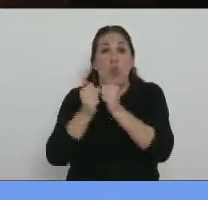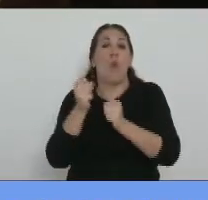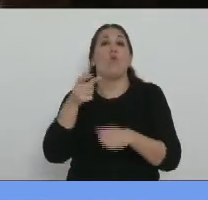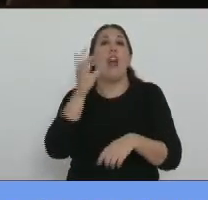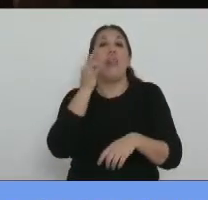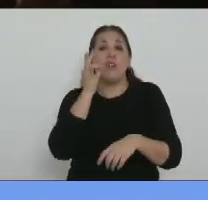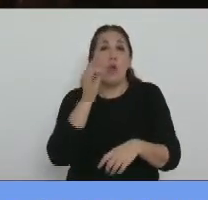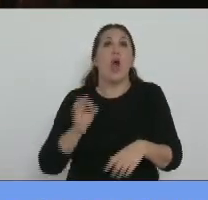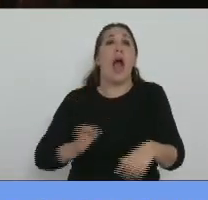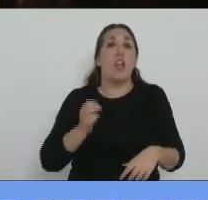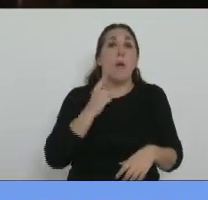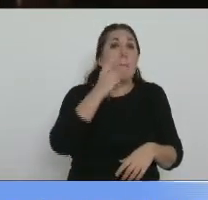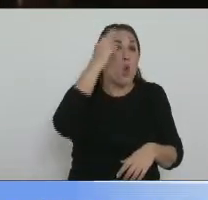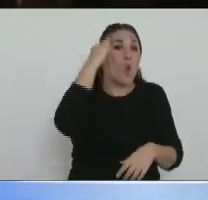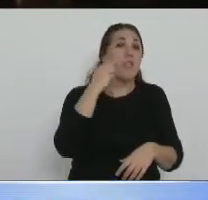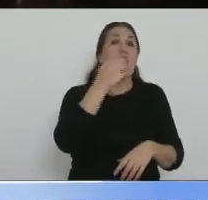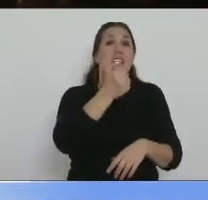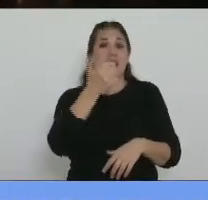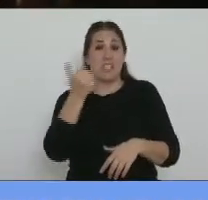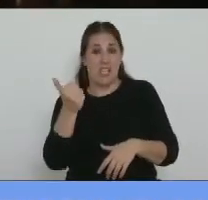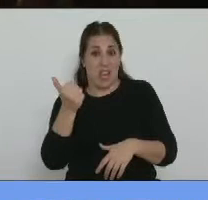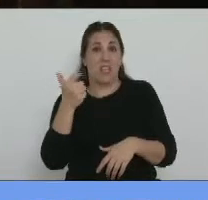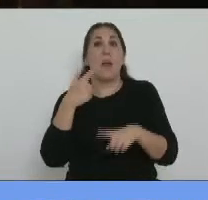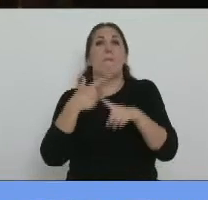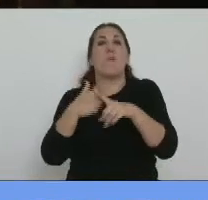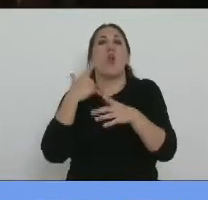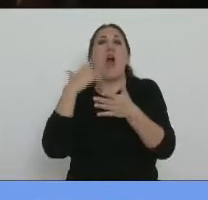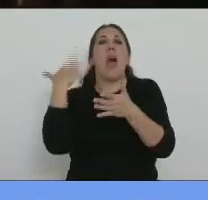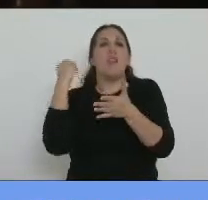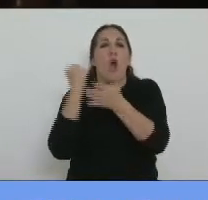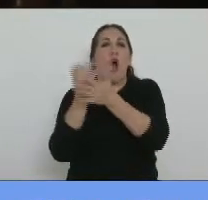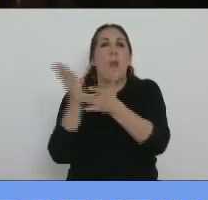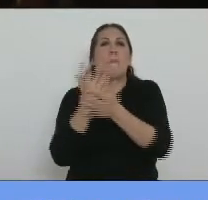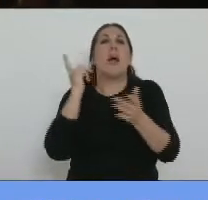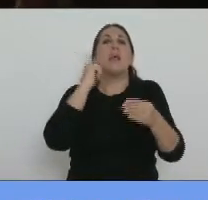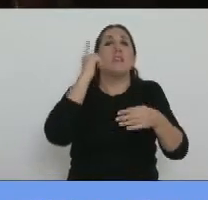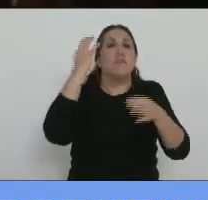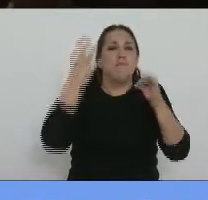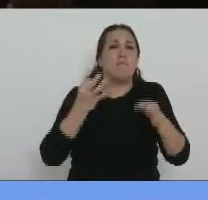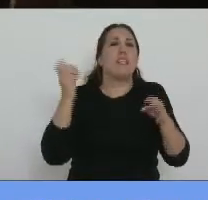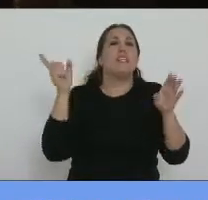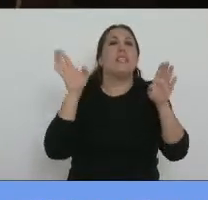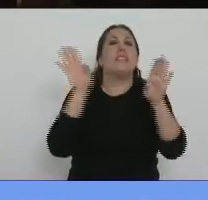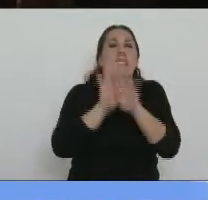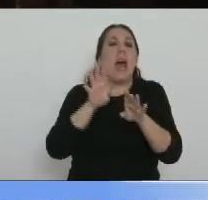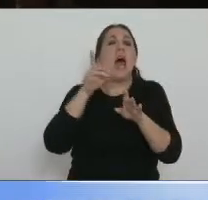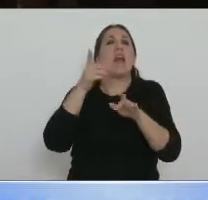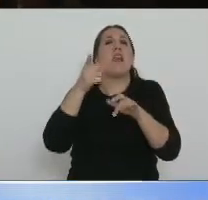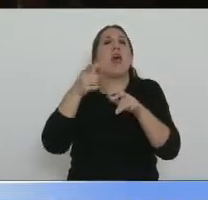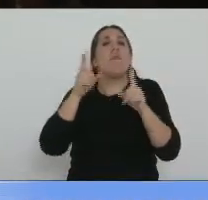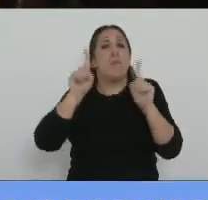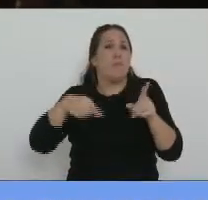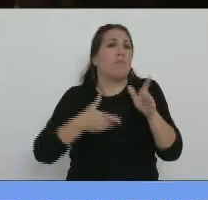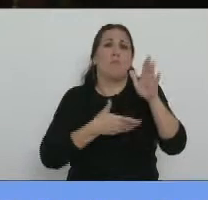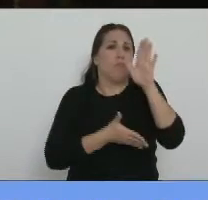1966 a partir del golpe de onganía y el cierre de los ingenios tucumanos generó el éxodo más